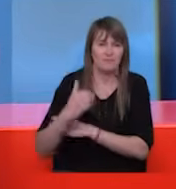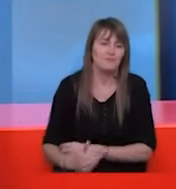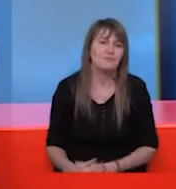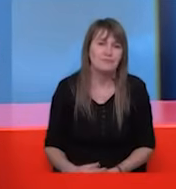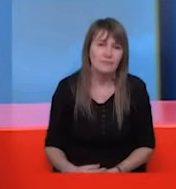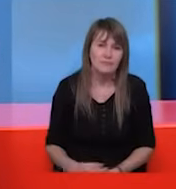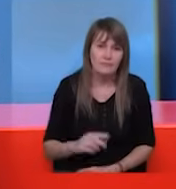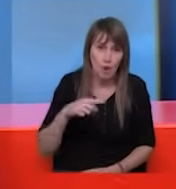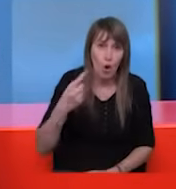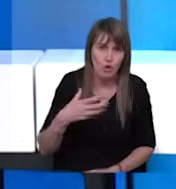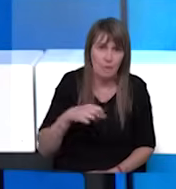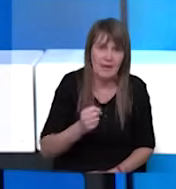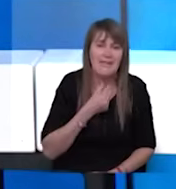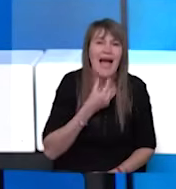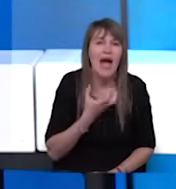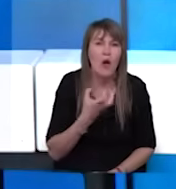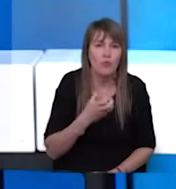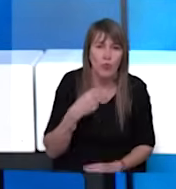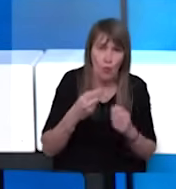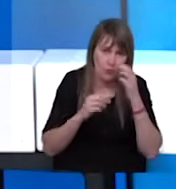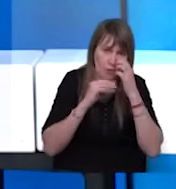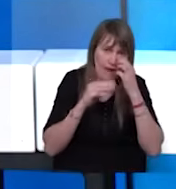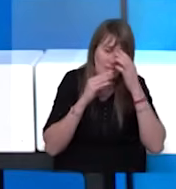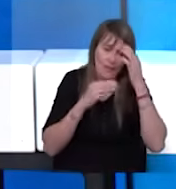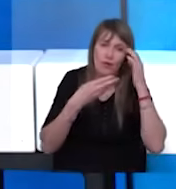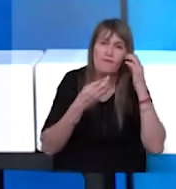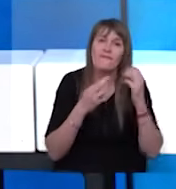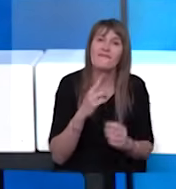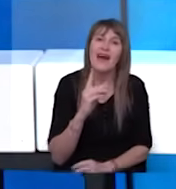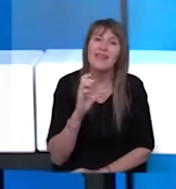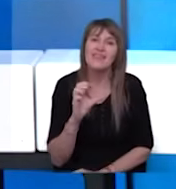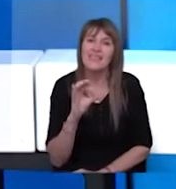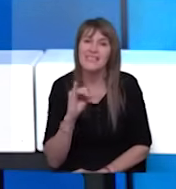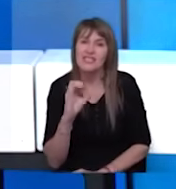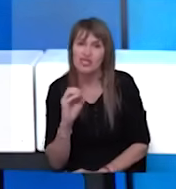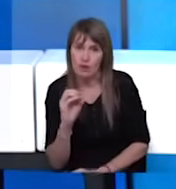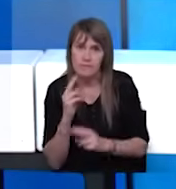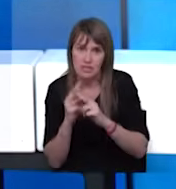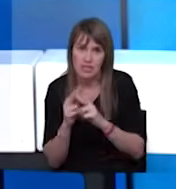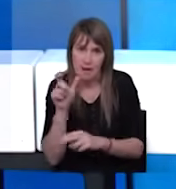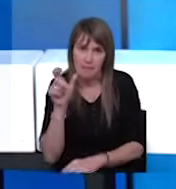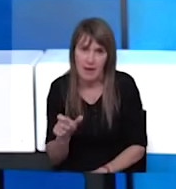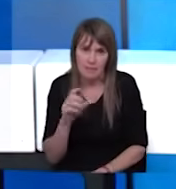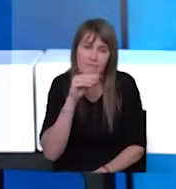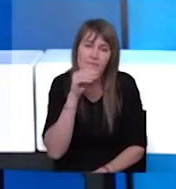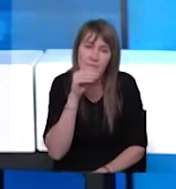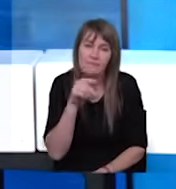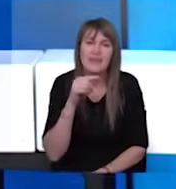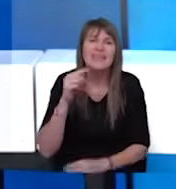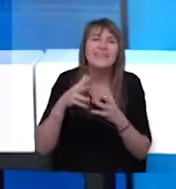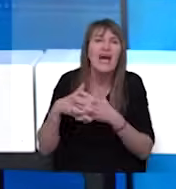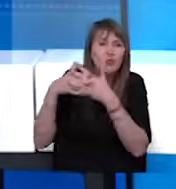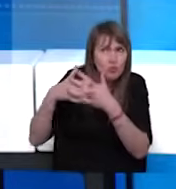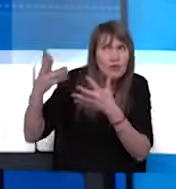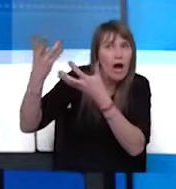escuchar el siguiente audio, donde Bardesio, Antonio en este caso, también habla de lo que un poco mencionaba yo en la introducción, lo que tuvo que haber Estados Unidos